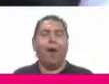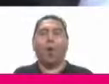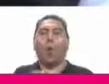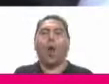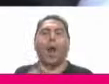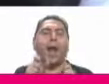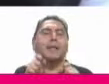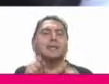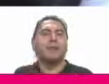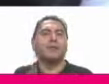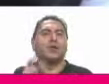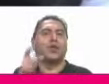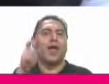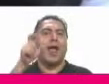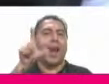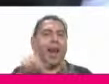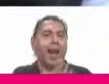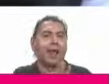ley de contrato de trabajo.